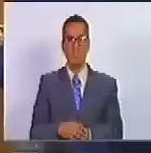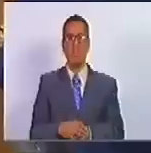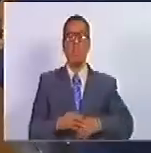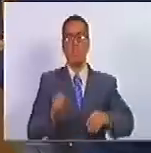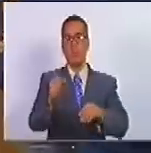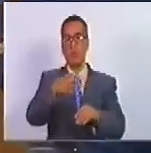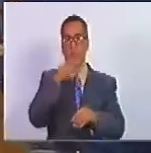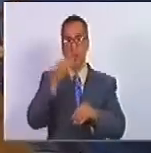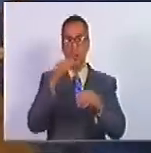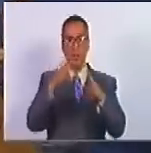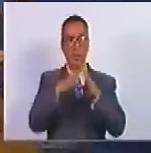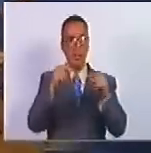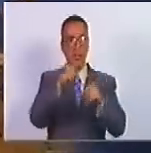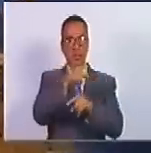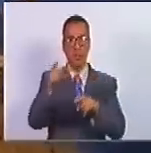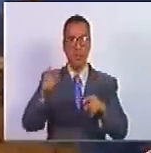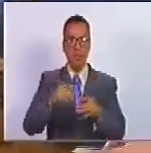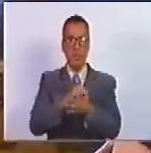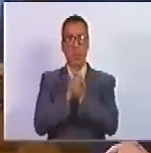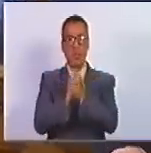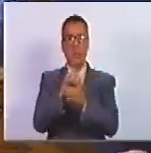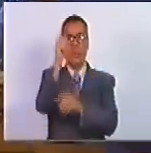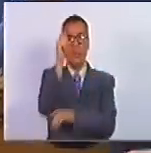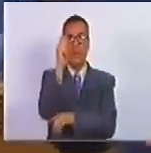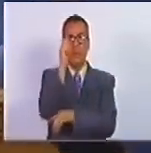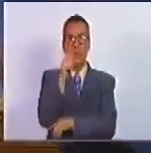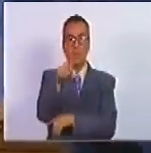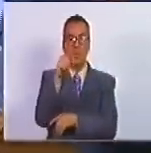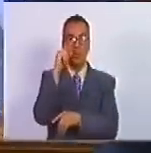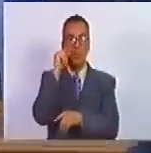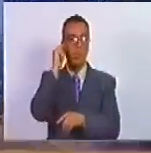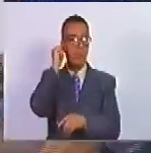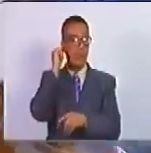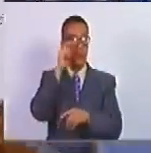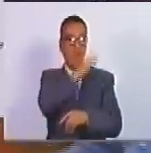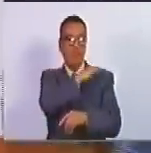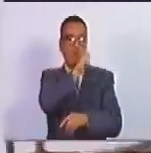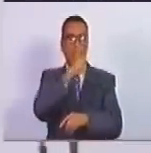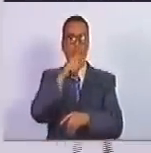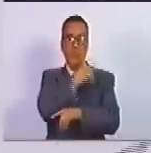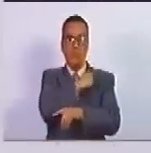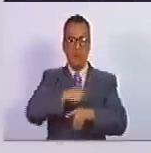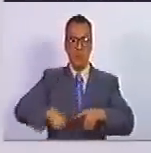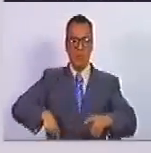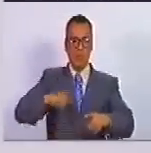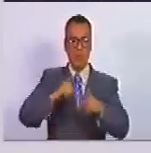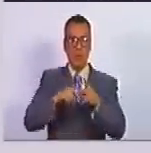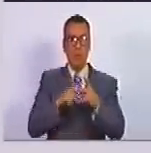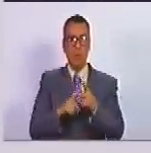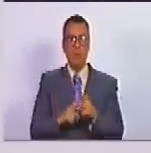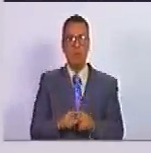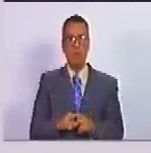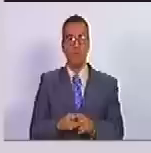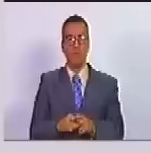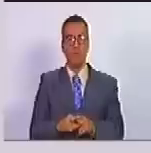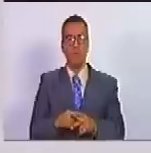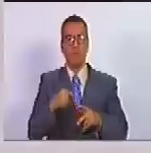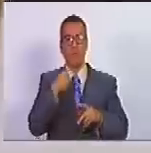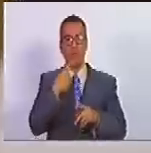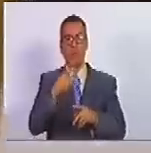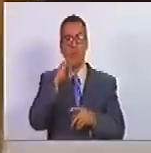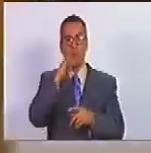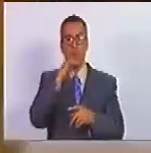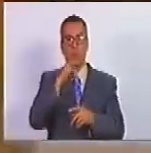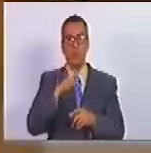Buenas tardes a todas, a todos, compañeros diputados, diputadas, junta directiva, señor presidente, Sí, quería